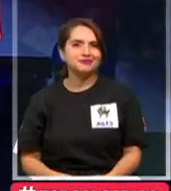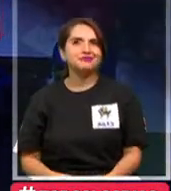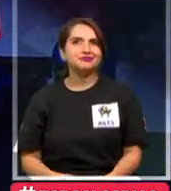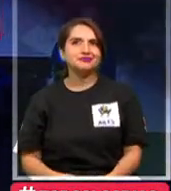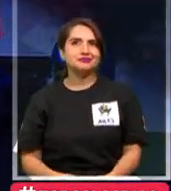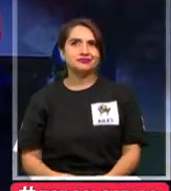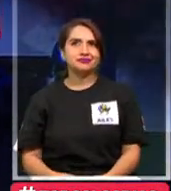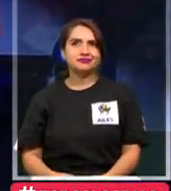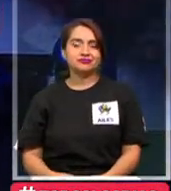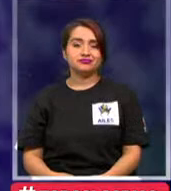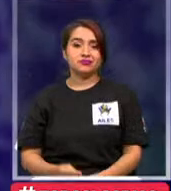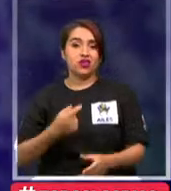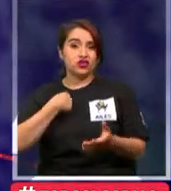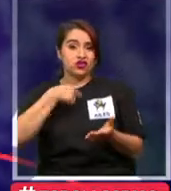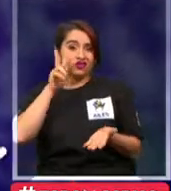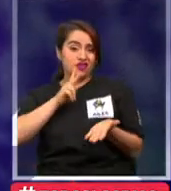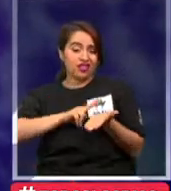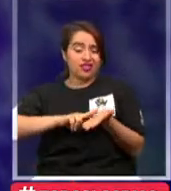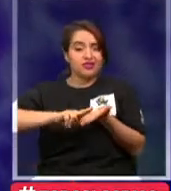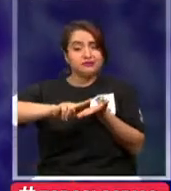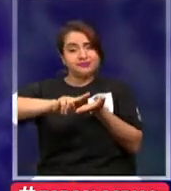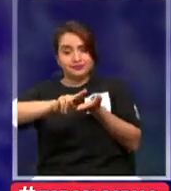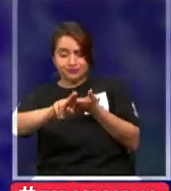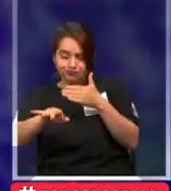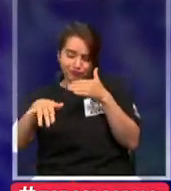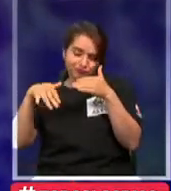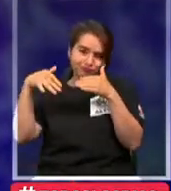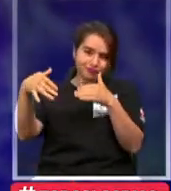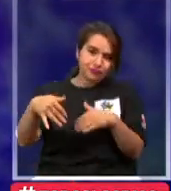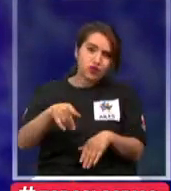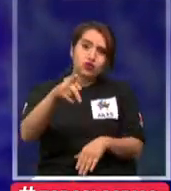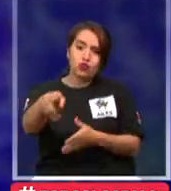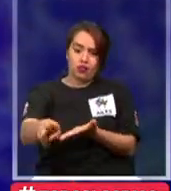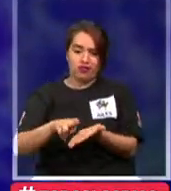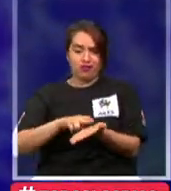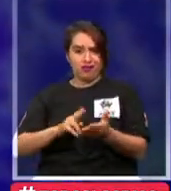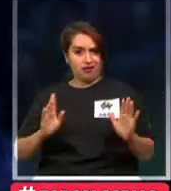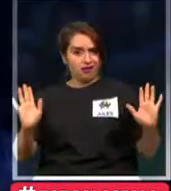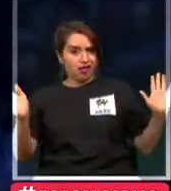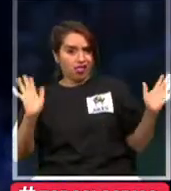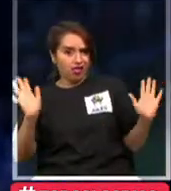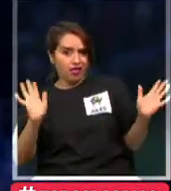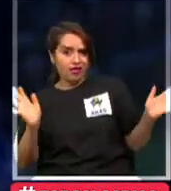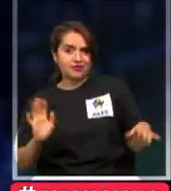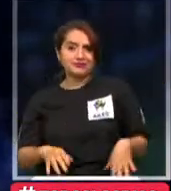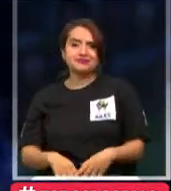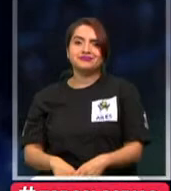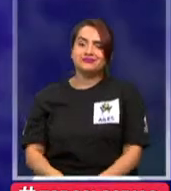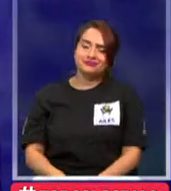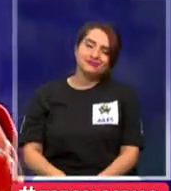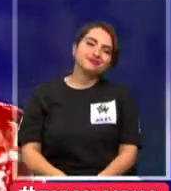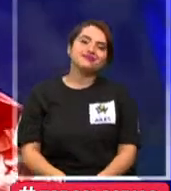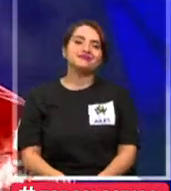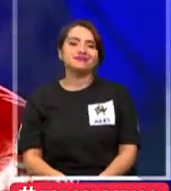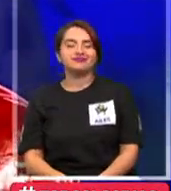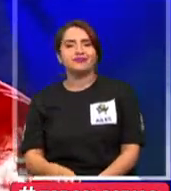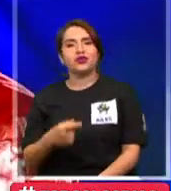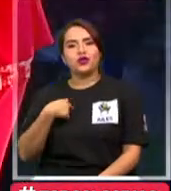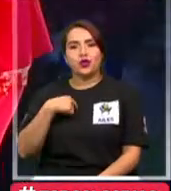Si yo no te escribo, tú no me escribes. Si tú quieres te